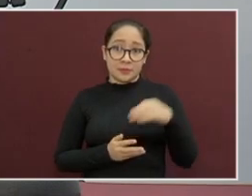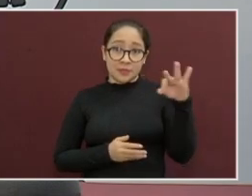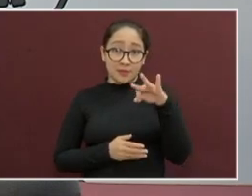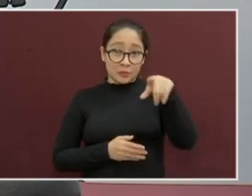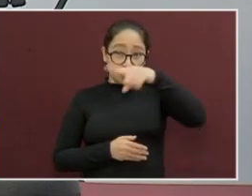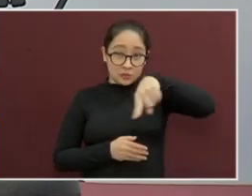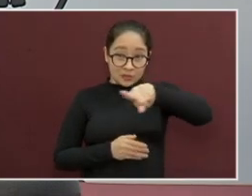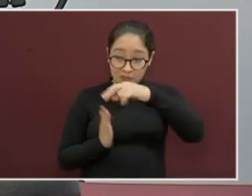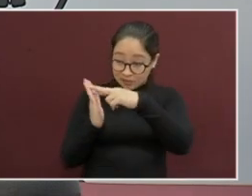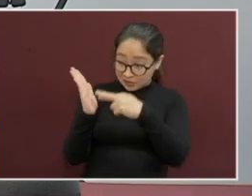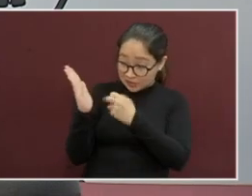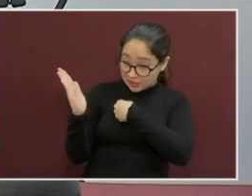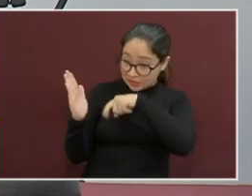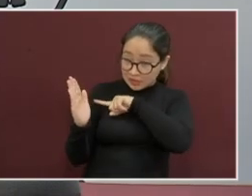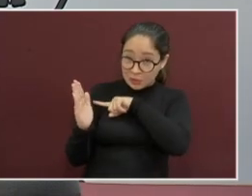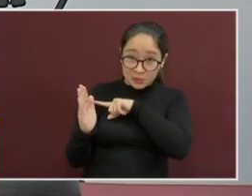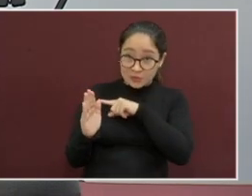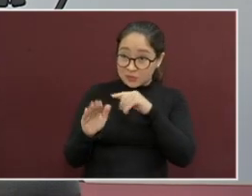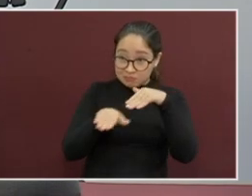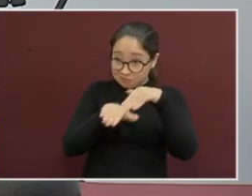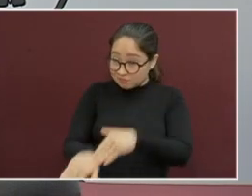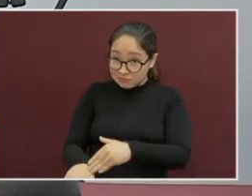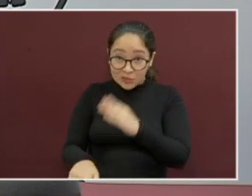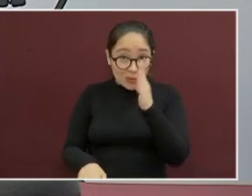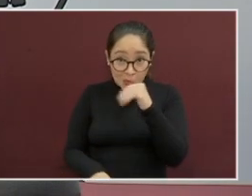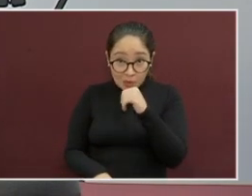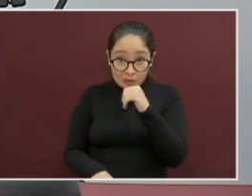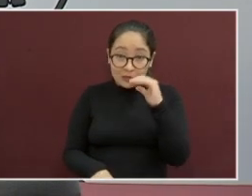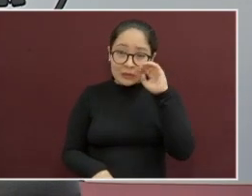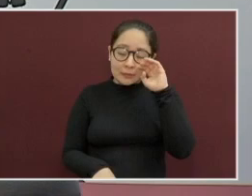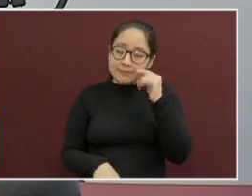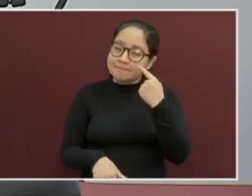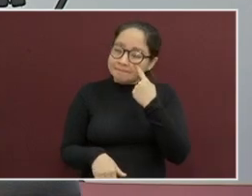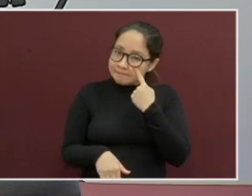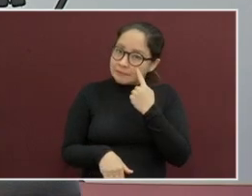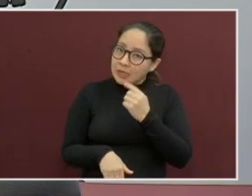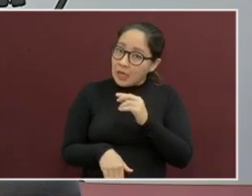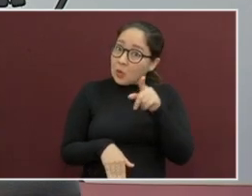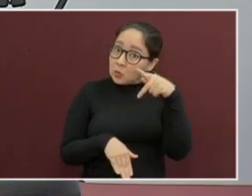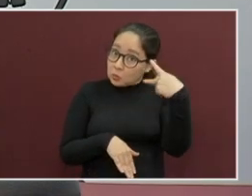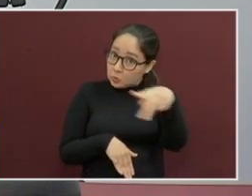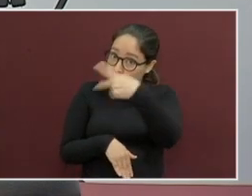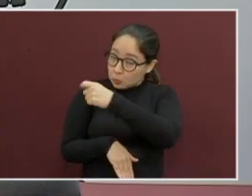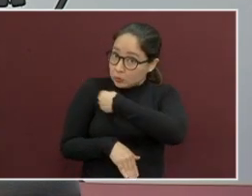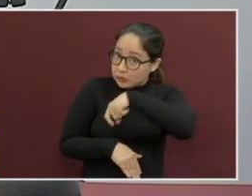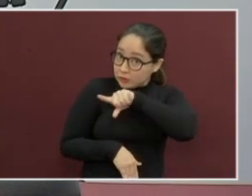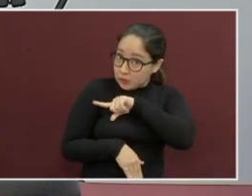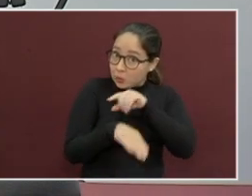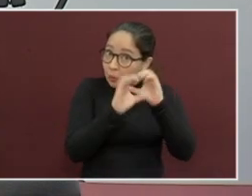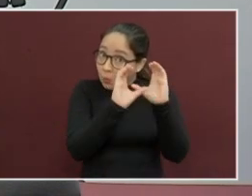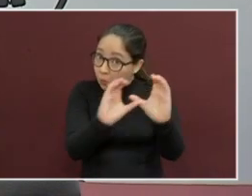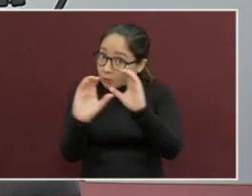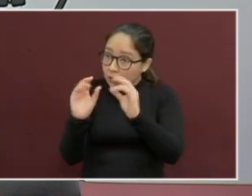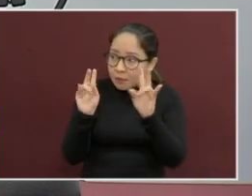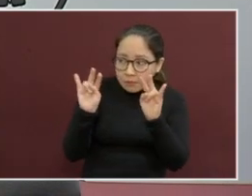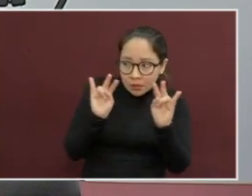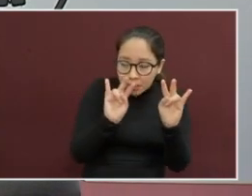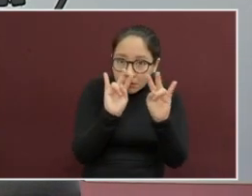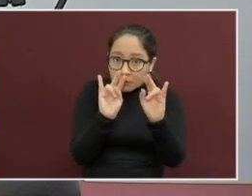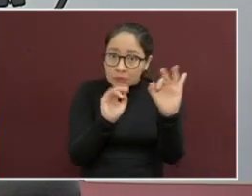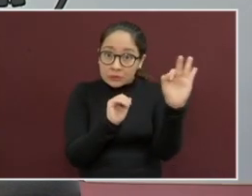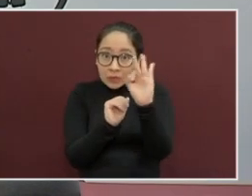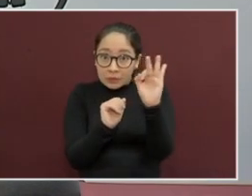sanitarias entonces deberán estar pendientes de su estado de salud para poder detectar de manera